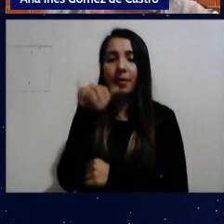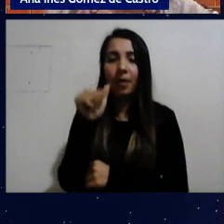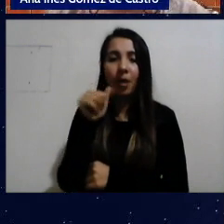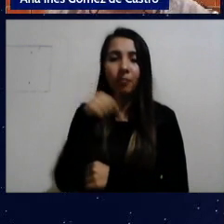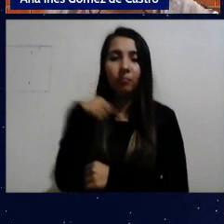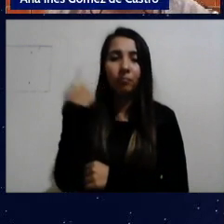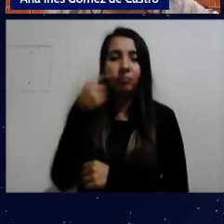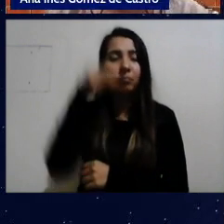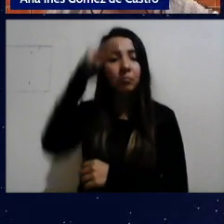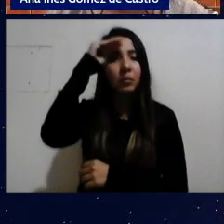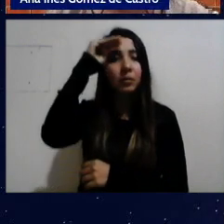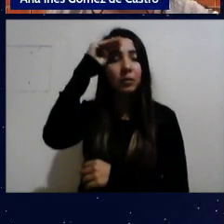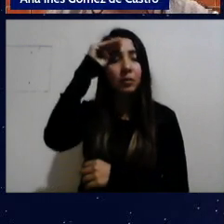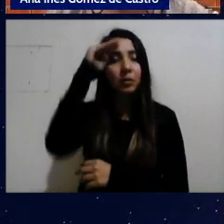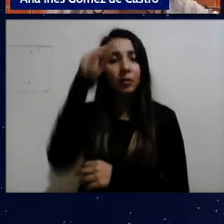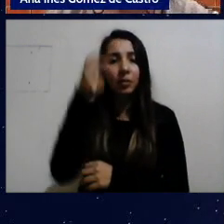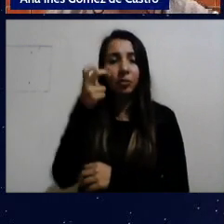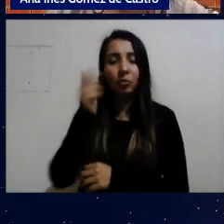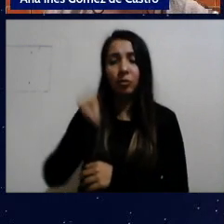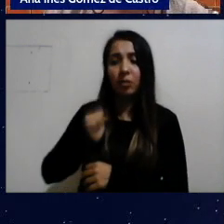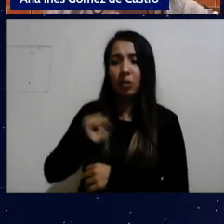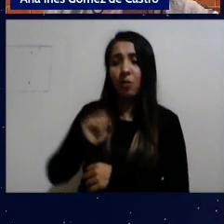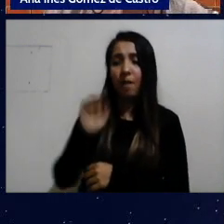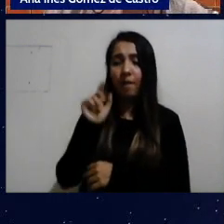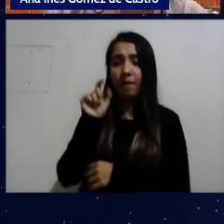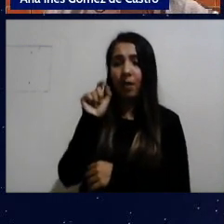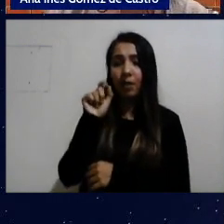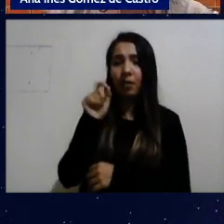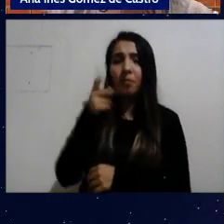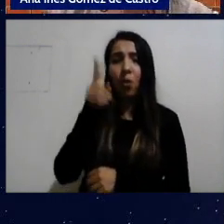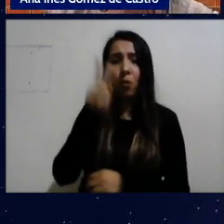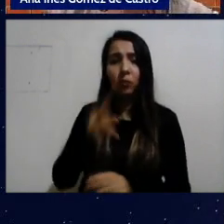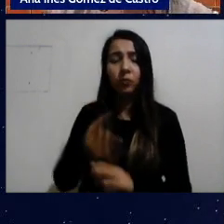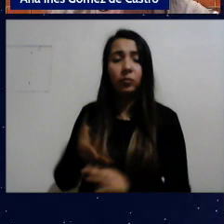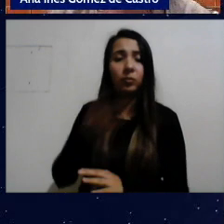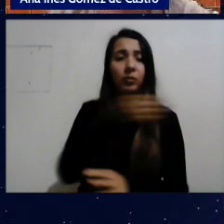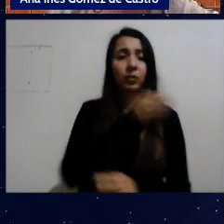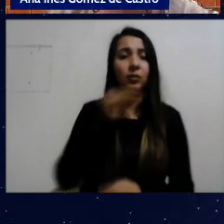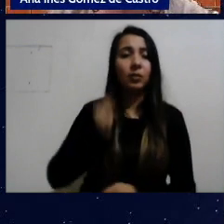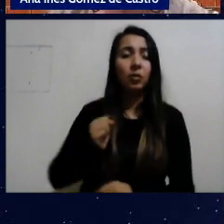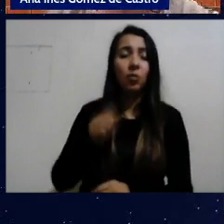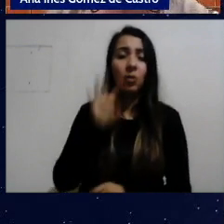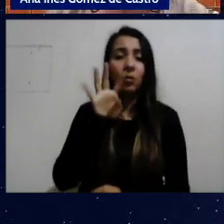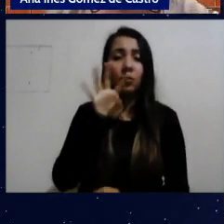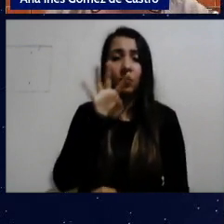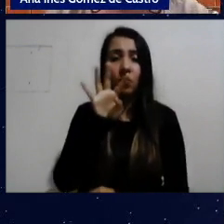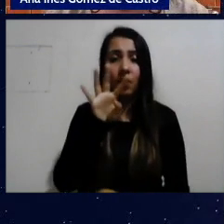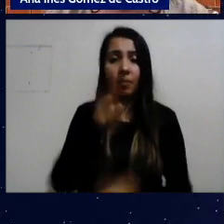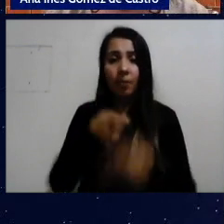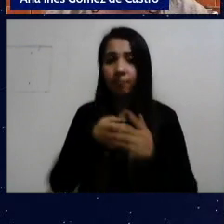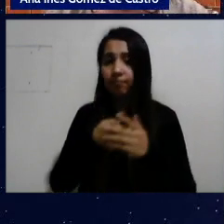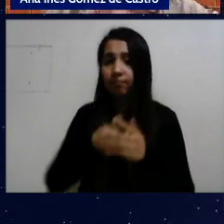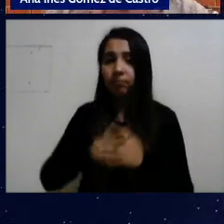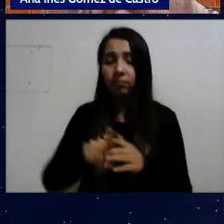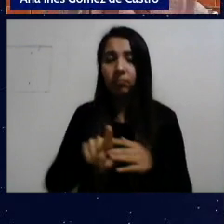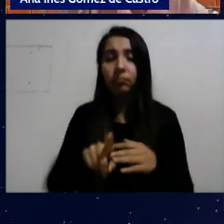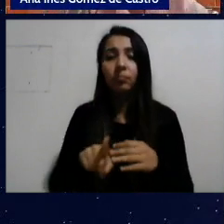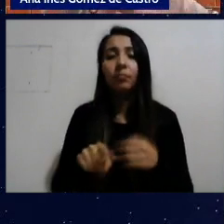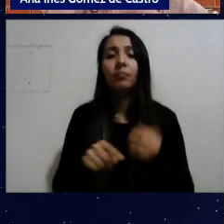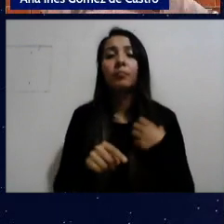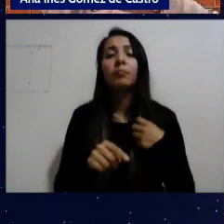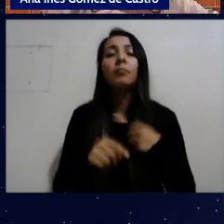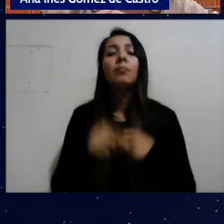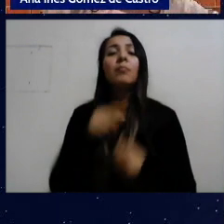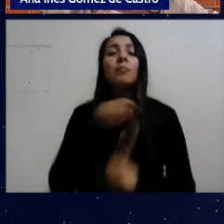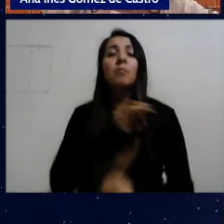solemos pensar que es una historia del siglo XX, pero que ya empezó en el siglo XIX. E incluso, bueno,